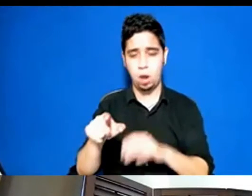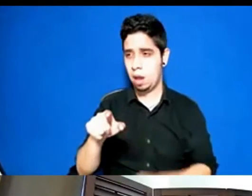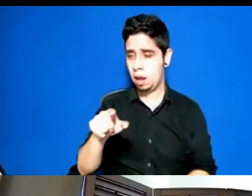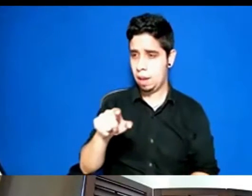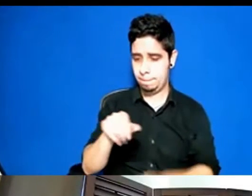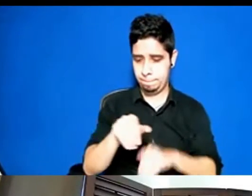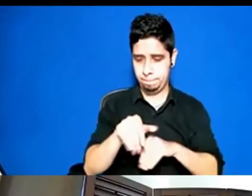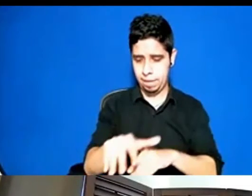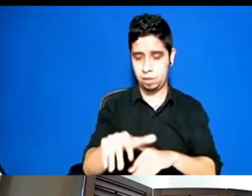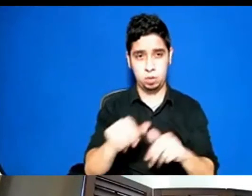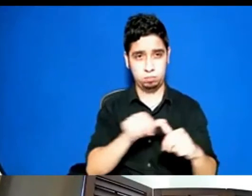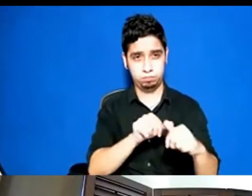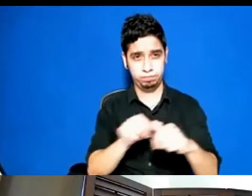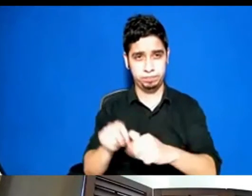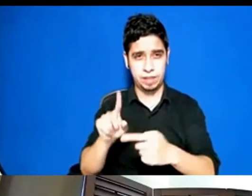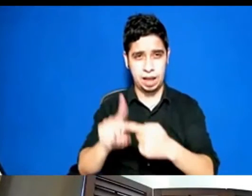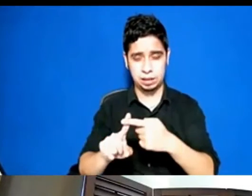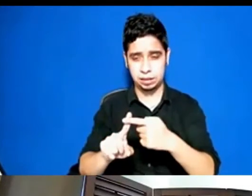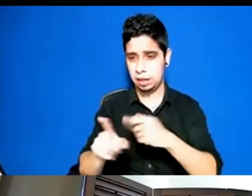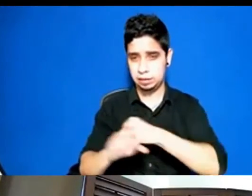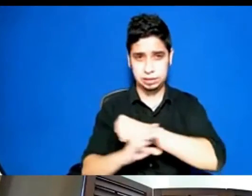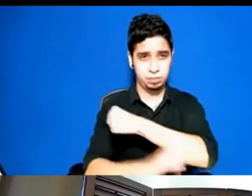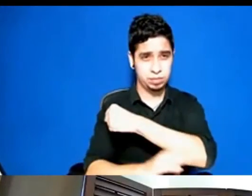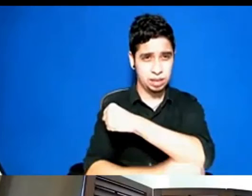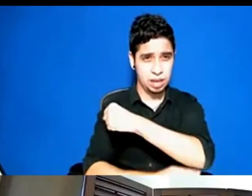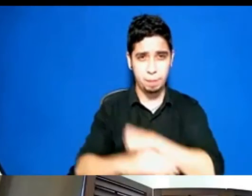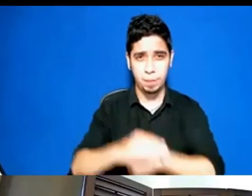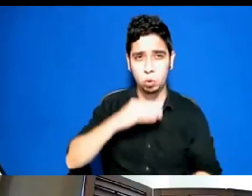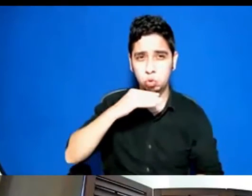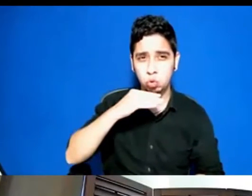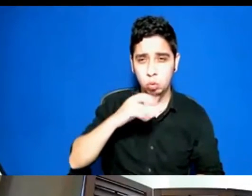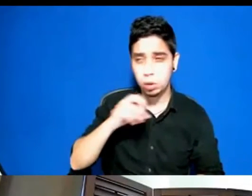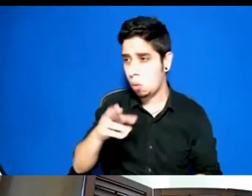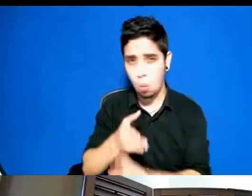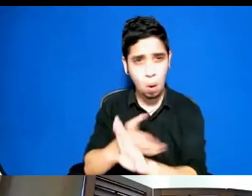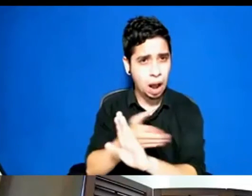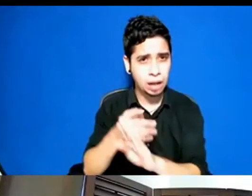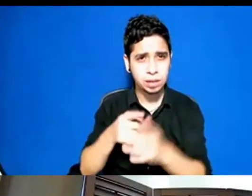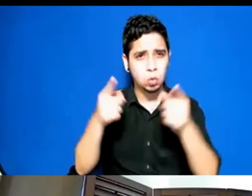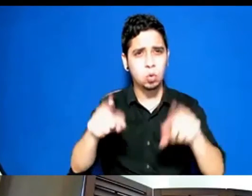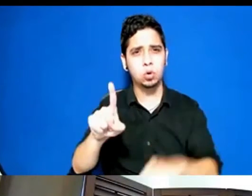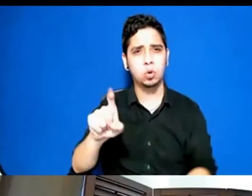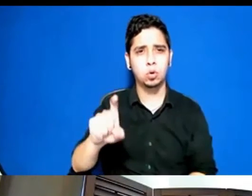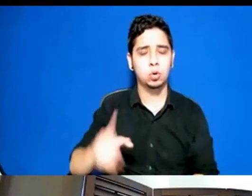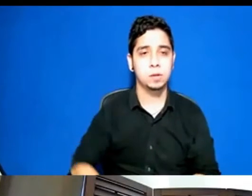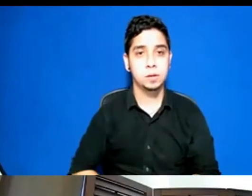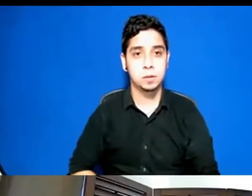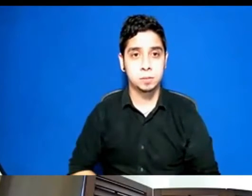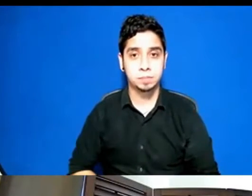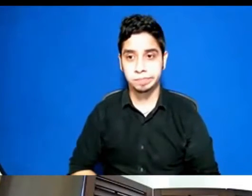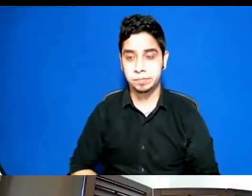septiembre, octubre, o es un poquito antes, más o menos. Mira, son los más o menos. Ellas